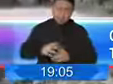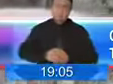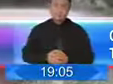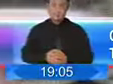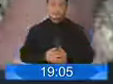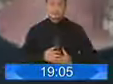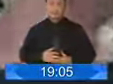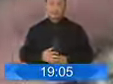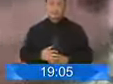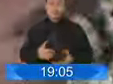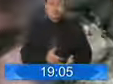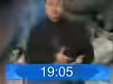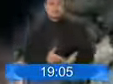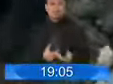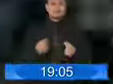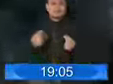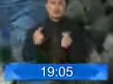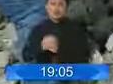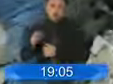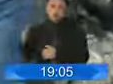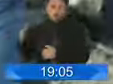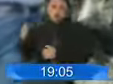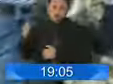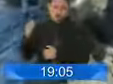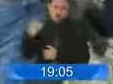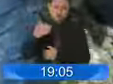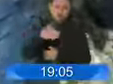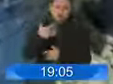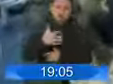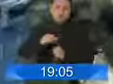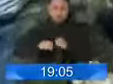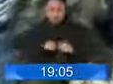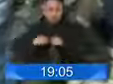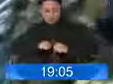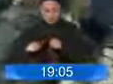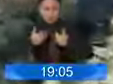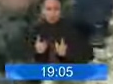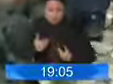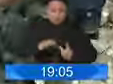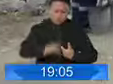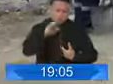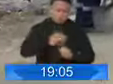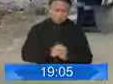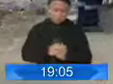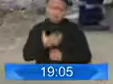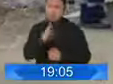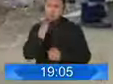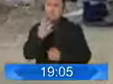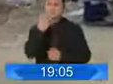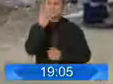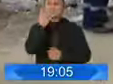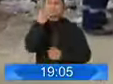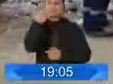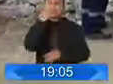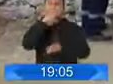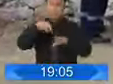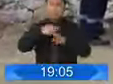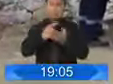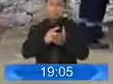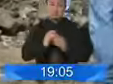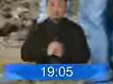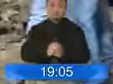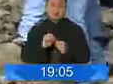del cuerpo de bomberos acudieron al lugar para trabajar en el rescate del cuerpo, que les tomó alrededor de 45 minutos